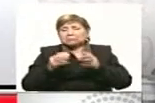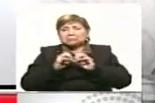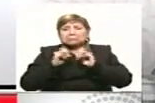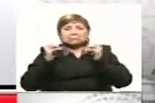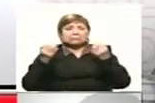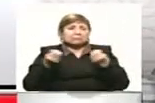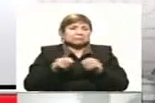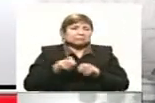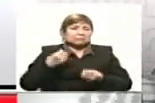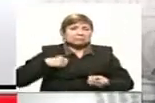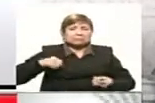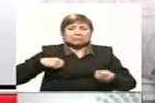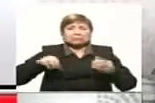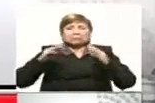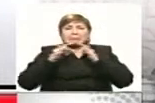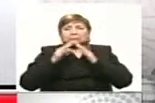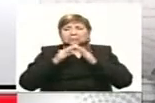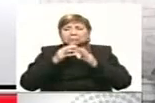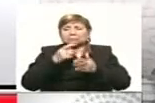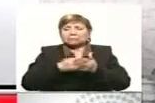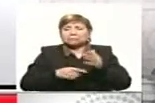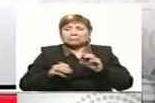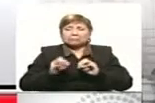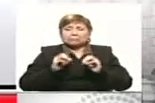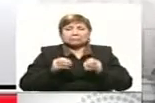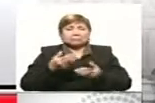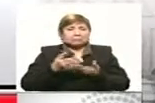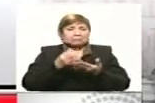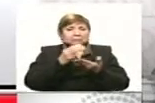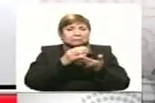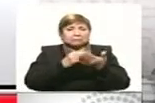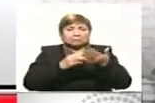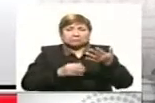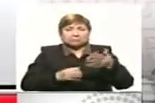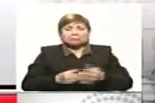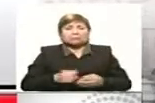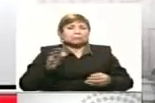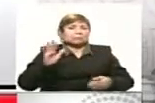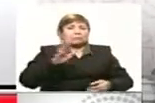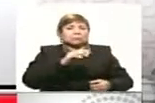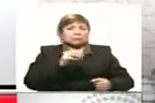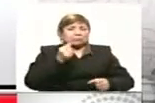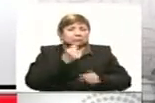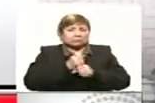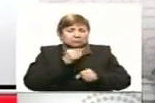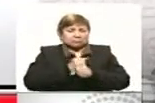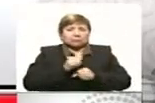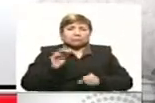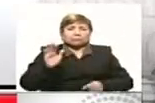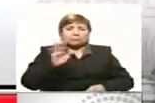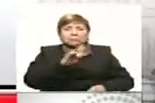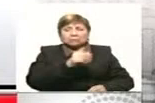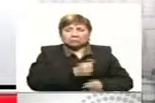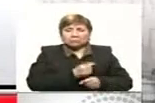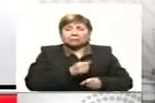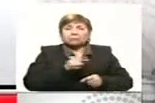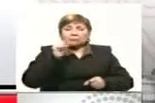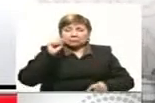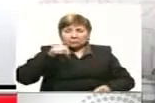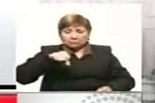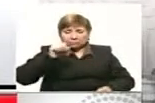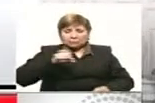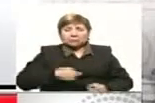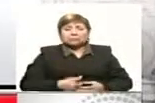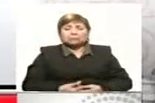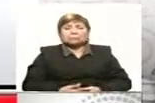organismos, municipalidades, gobiernos regionales tienen sus órganos de control, cada uno aquí tiene que hacer su chamba, la fiscalía tiene que hacer su chamba. Sí,